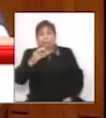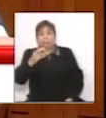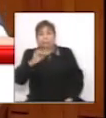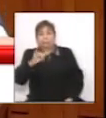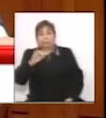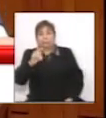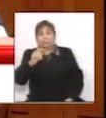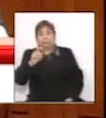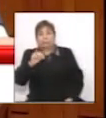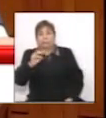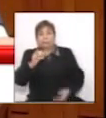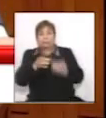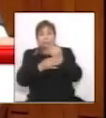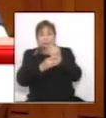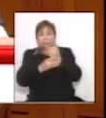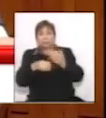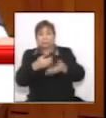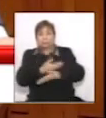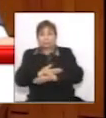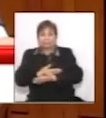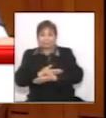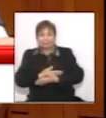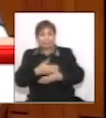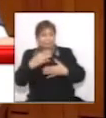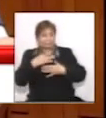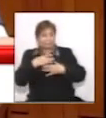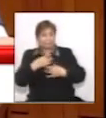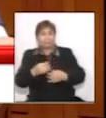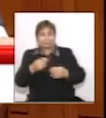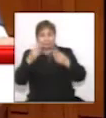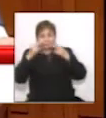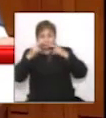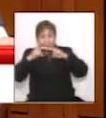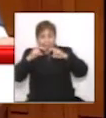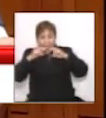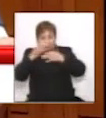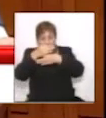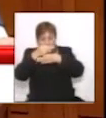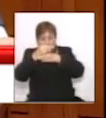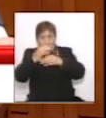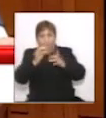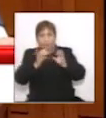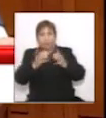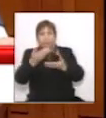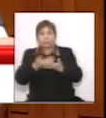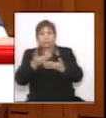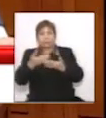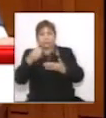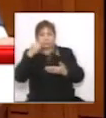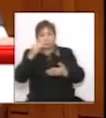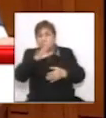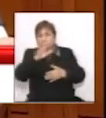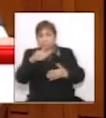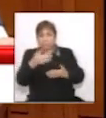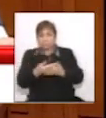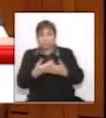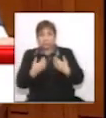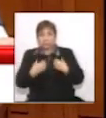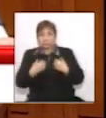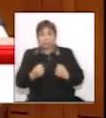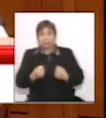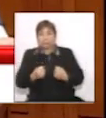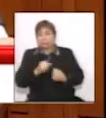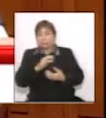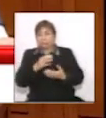si se cambia el ministro Benavides por alguna censura, en dos años y medio